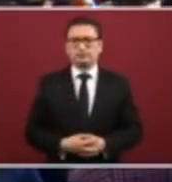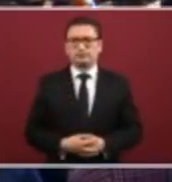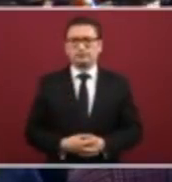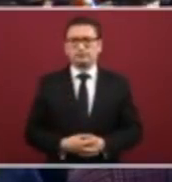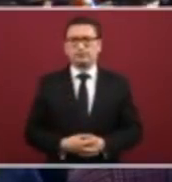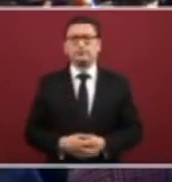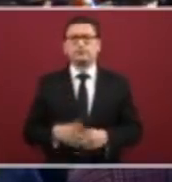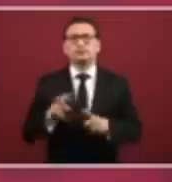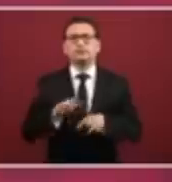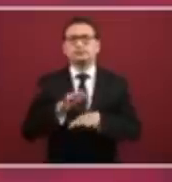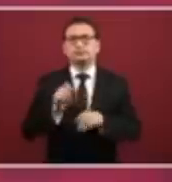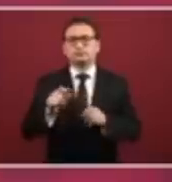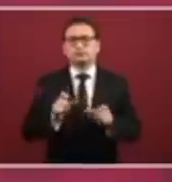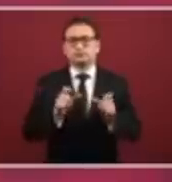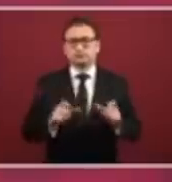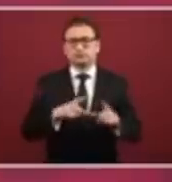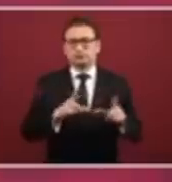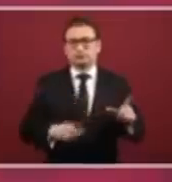sobre lo de la Guardia.